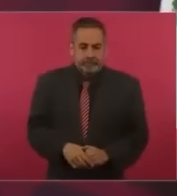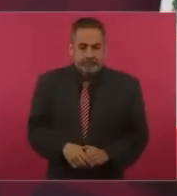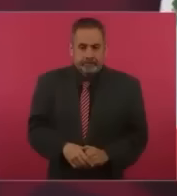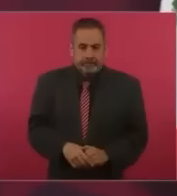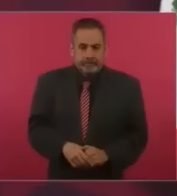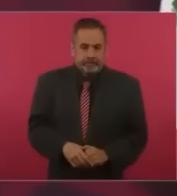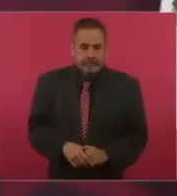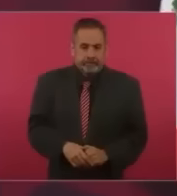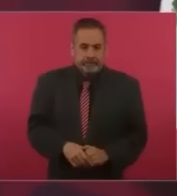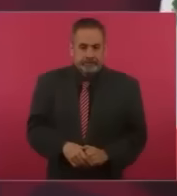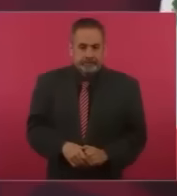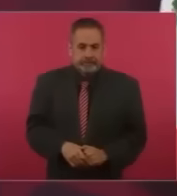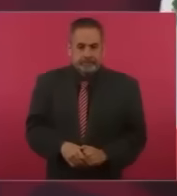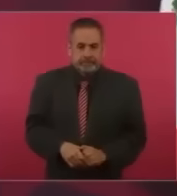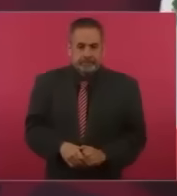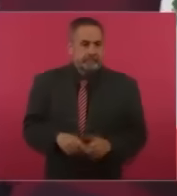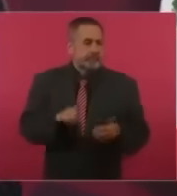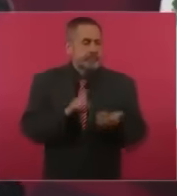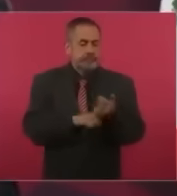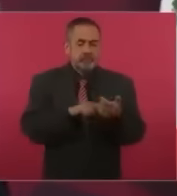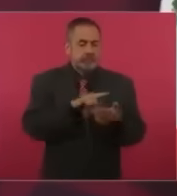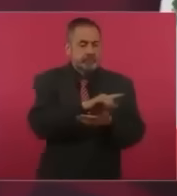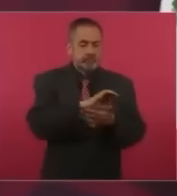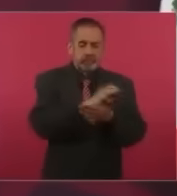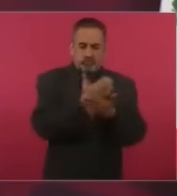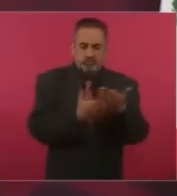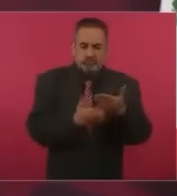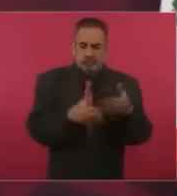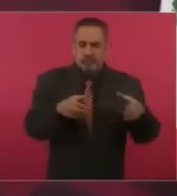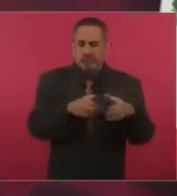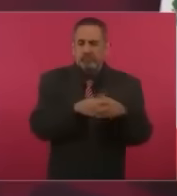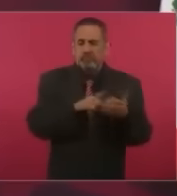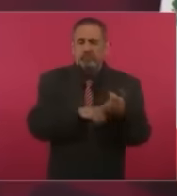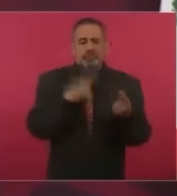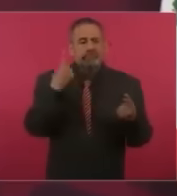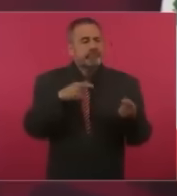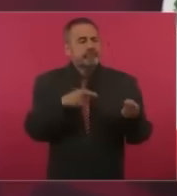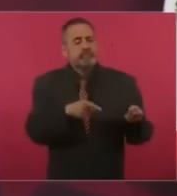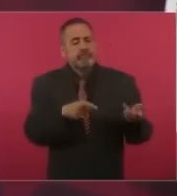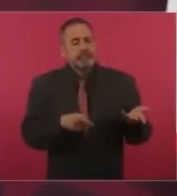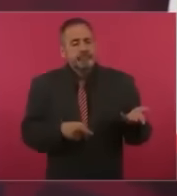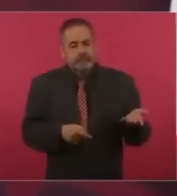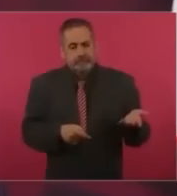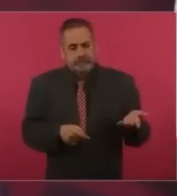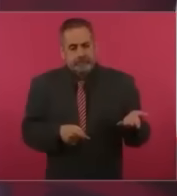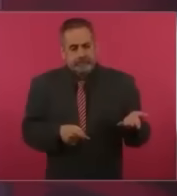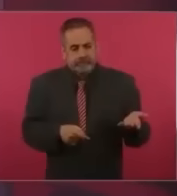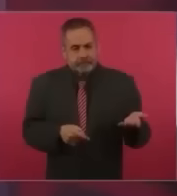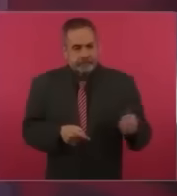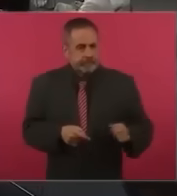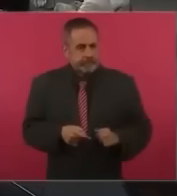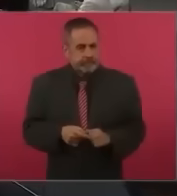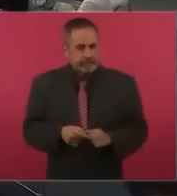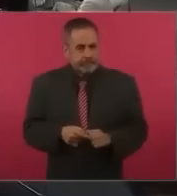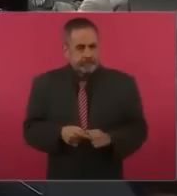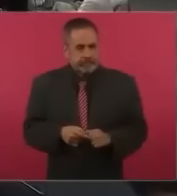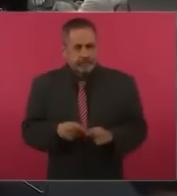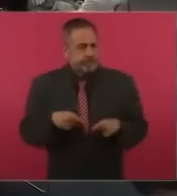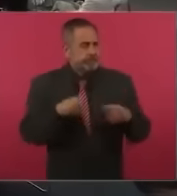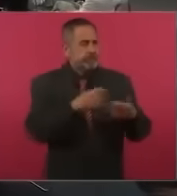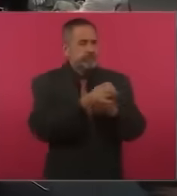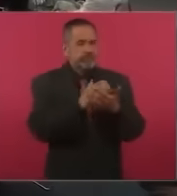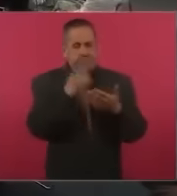pronto su partido la que nombre a jueces y magistrados para de esa manera alinear a un poder independiente a los designios del presidente